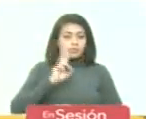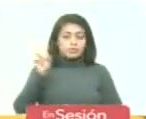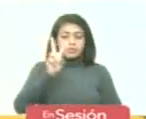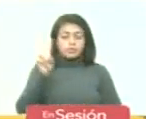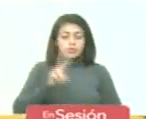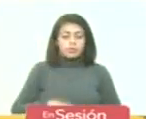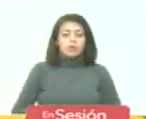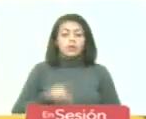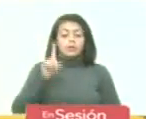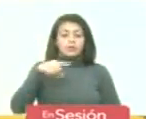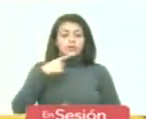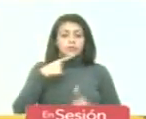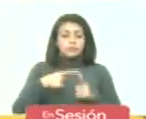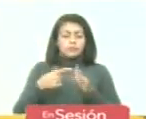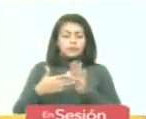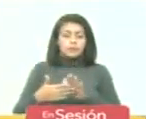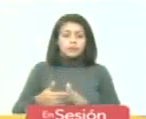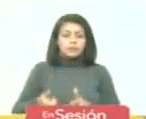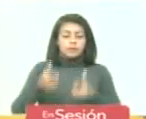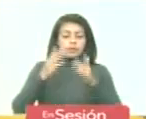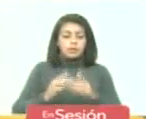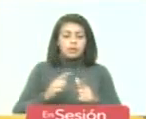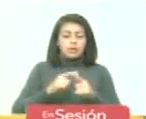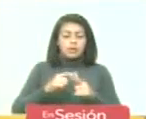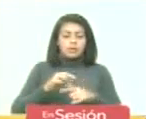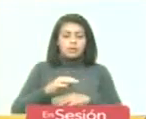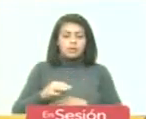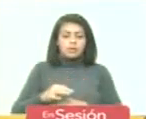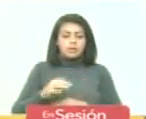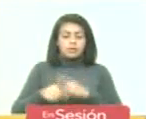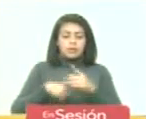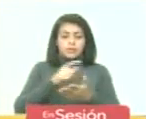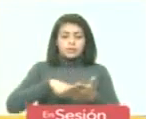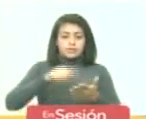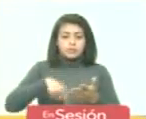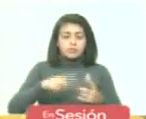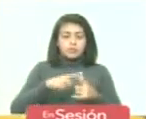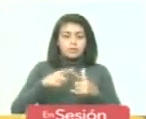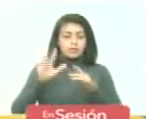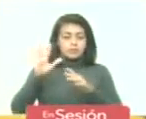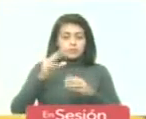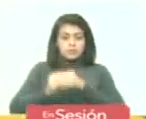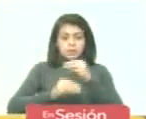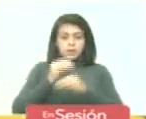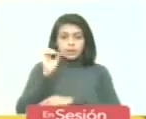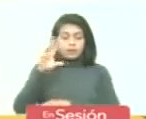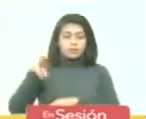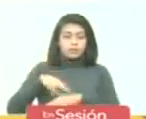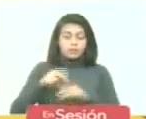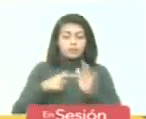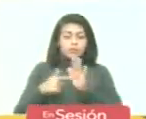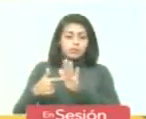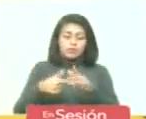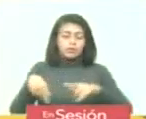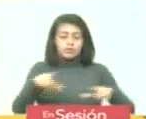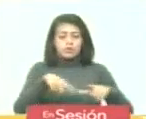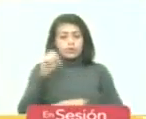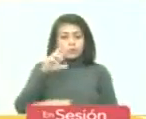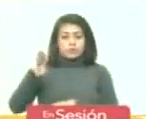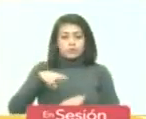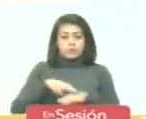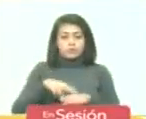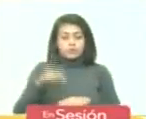de Venezuela y dar máxima difusión al mismo. Dado, firmado y sellado en el Palacio Federal Legislativo, sede de la Asamblea